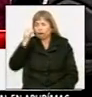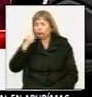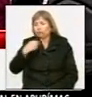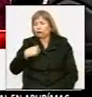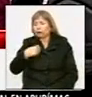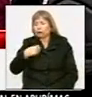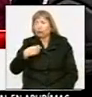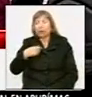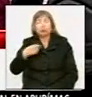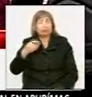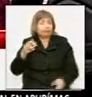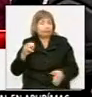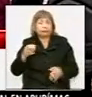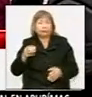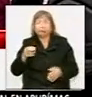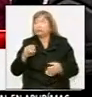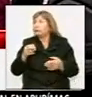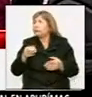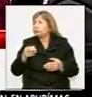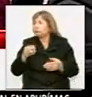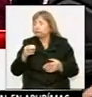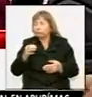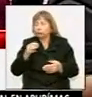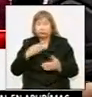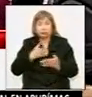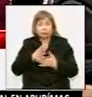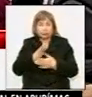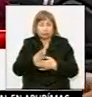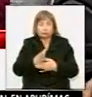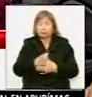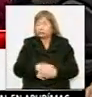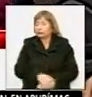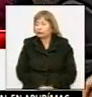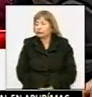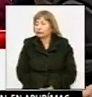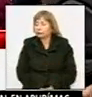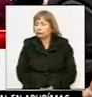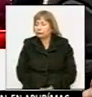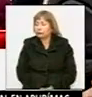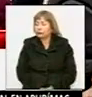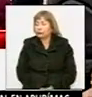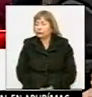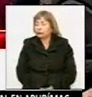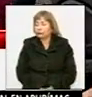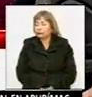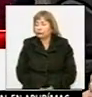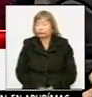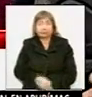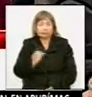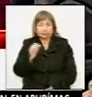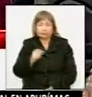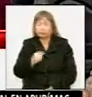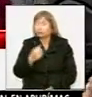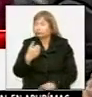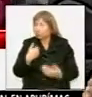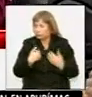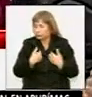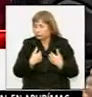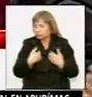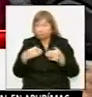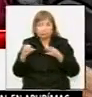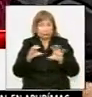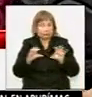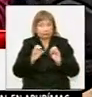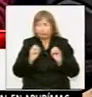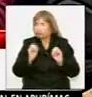que ha tenido el congresista Aguilar a través suyo, presidente. Quiero decirle que sí, tenemos que ser proactivos, que sí tenemos que actuar